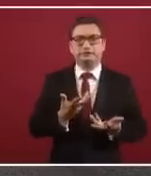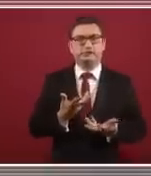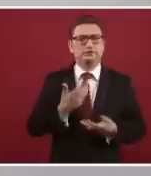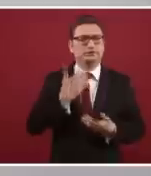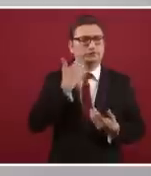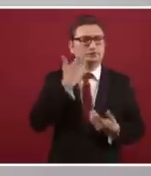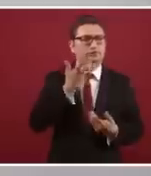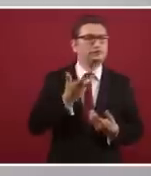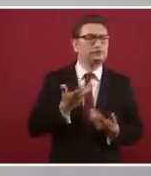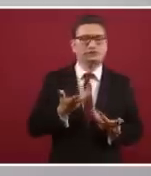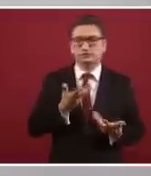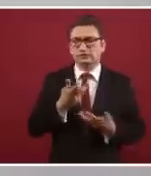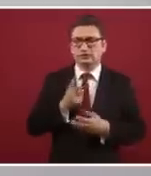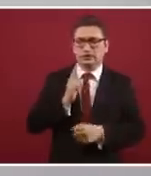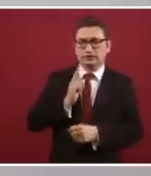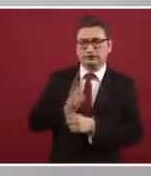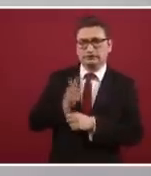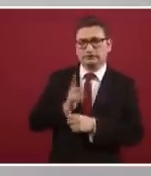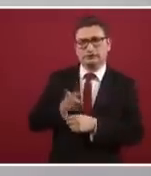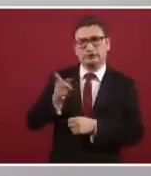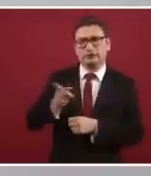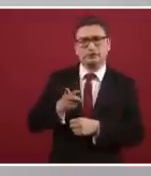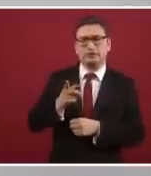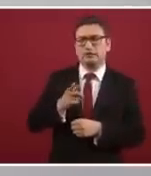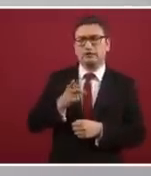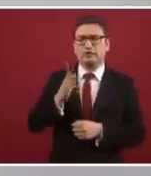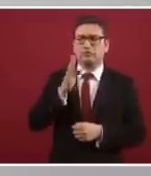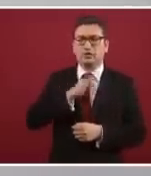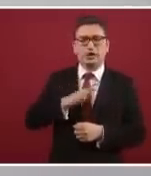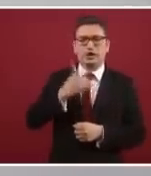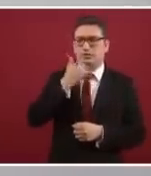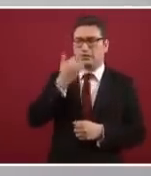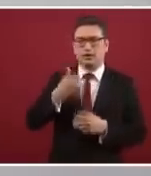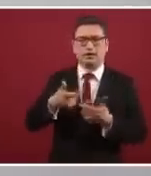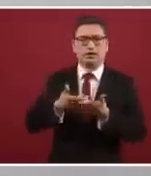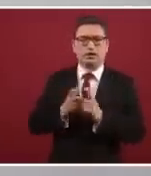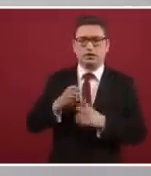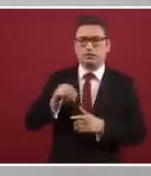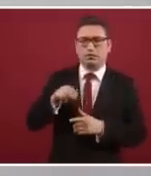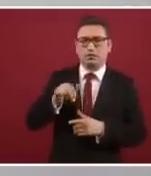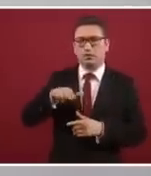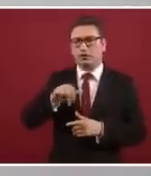todas nuestras posibles fallas o errores,